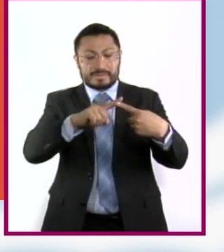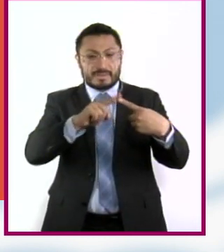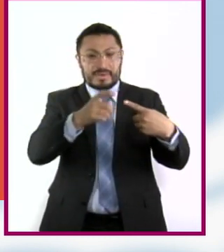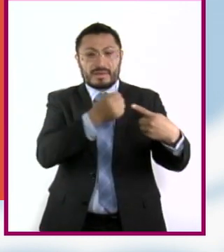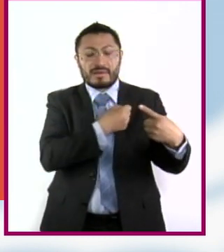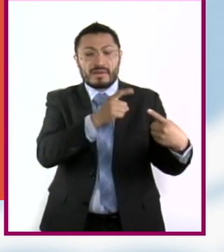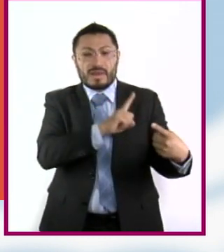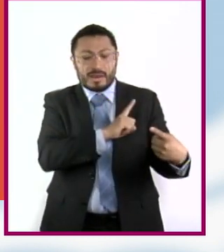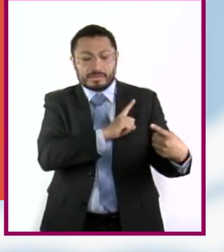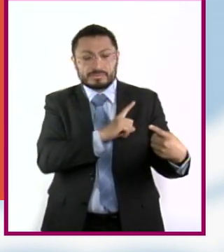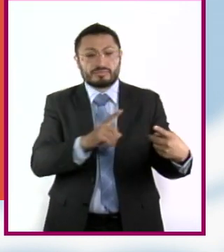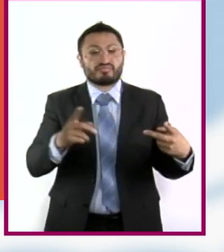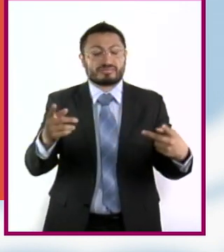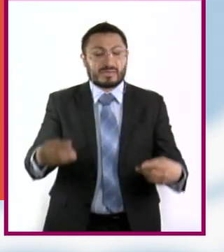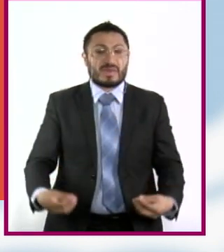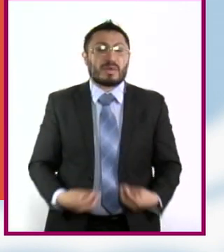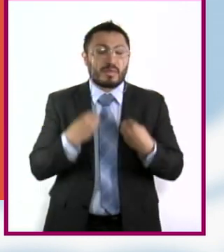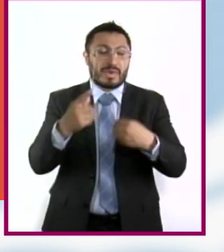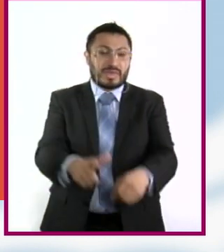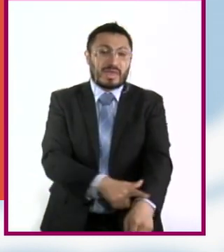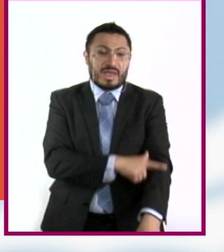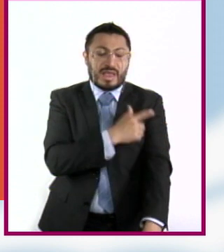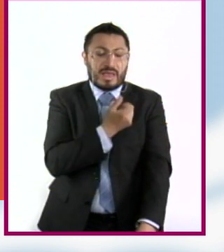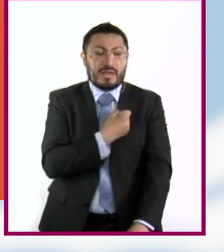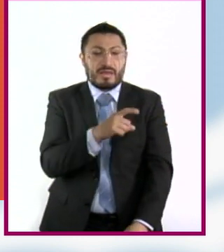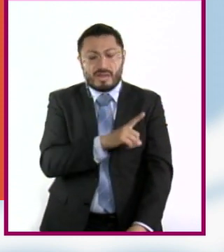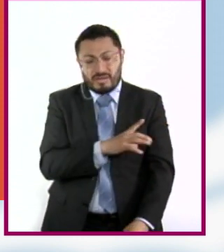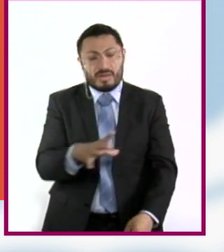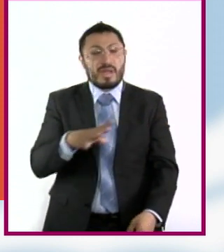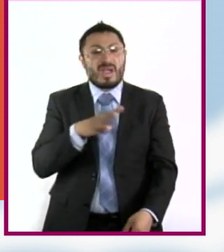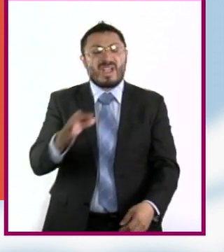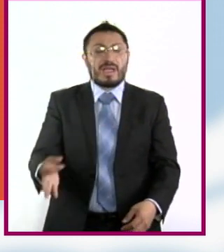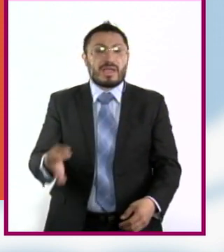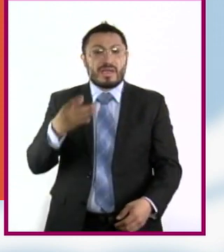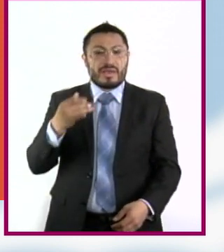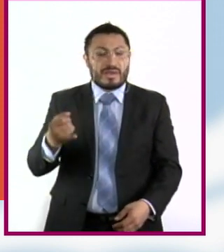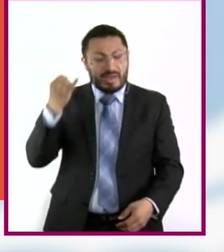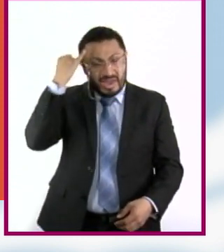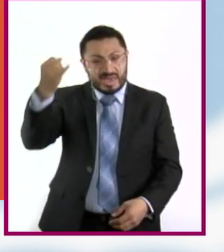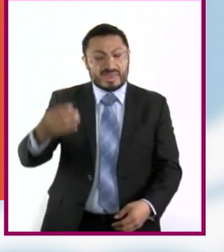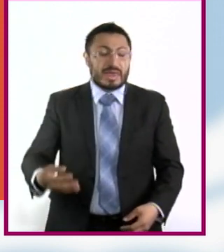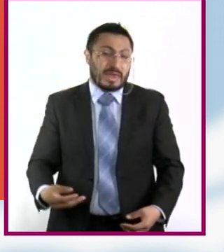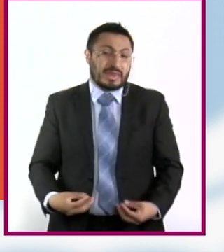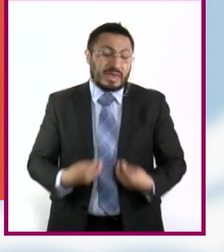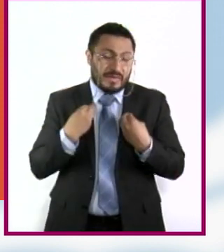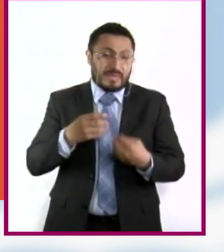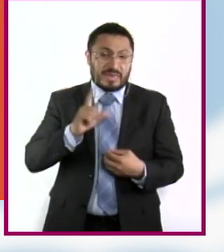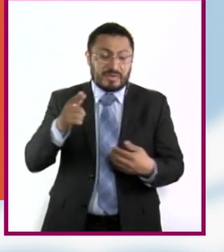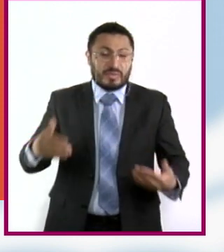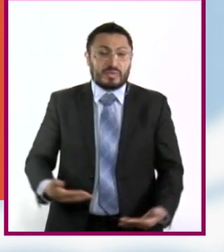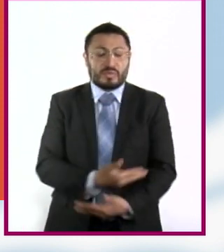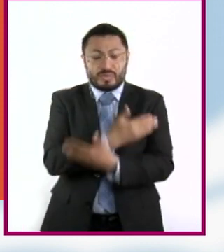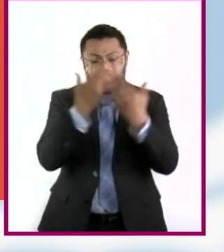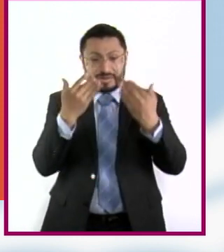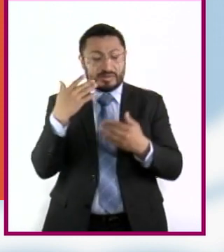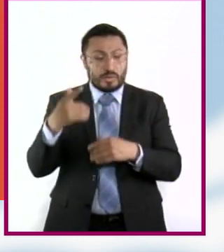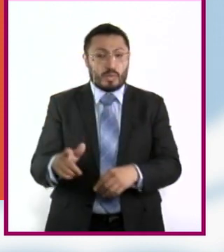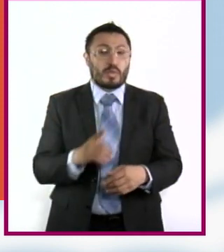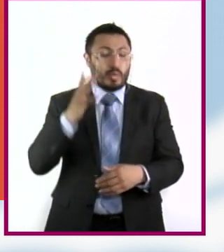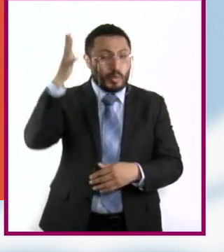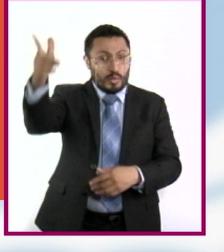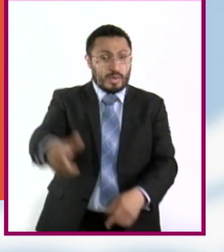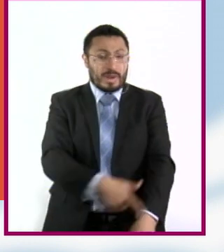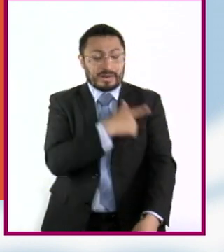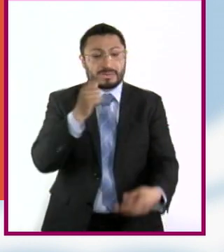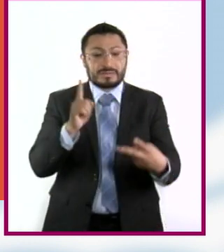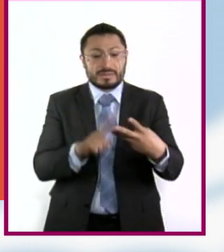Mide el gozo de una vida larga y saludable por medio de la esperanza de vida al nacer. Educación. Cuantifica el acceso